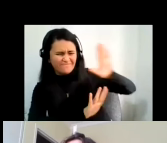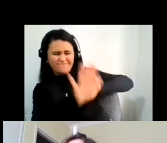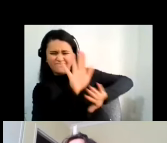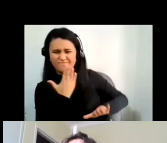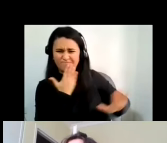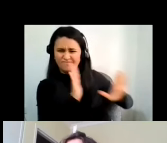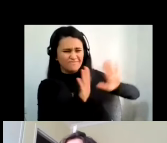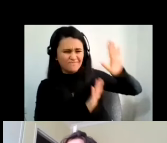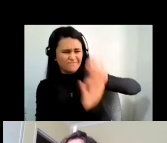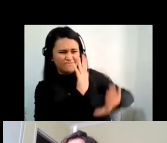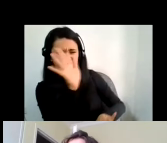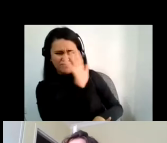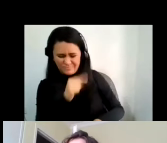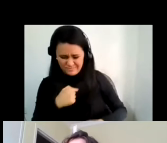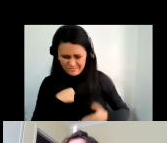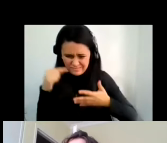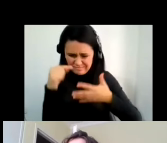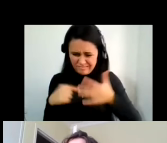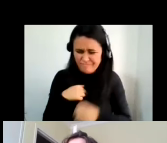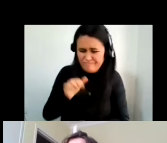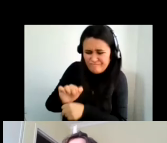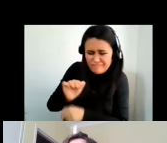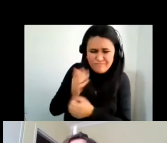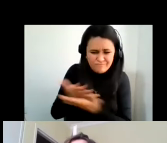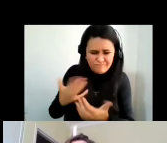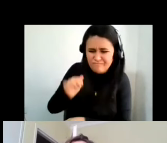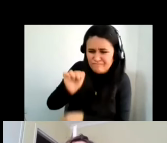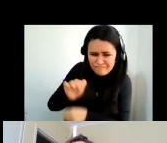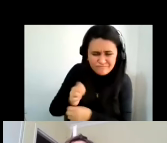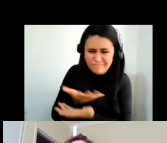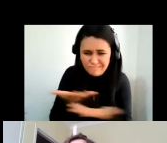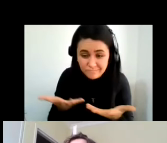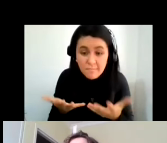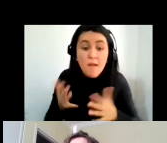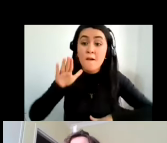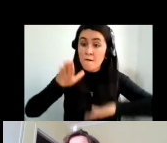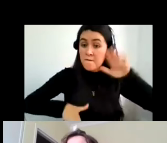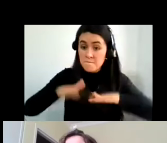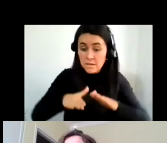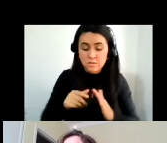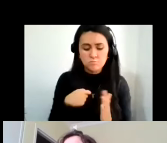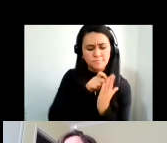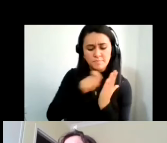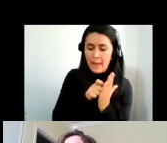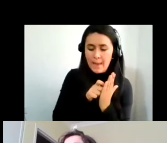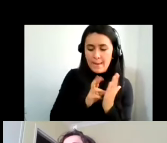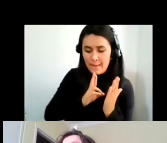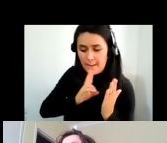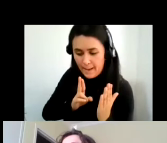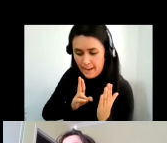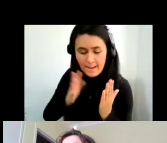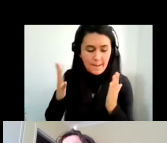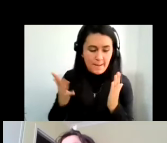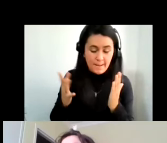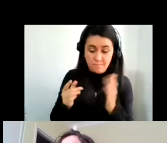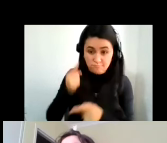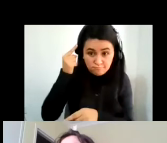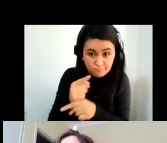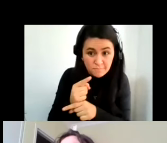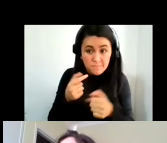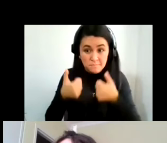trabajo. Asimismo, en muchas instancias no se determina la condición de los pacientes en forma precisa. Así